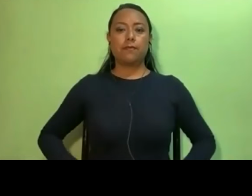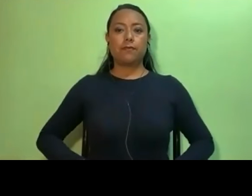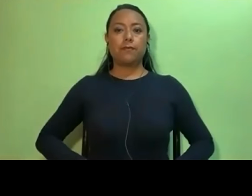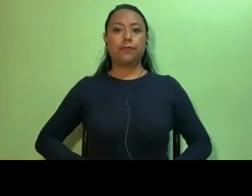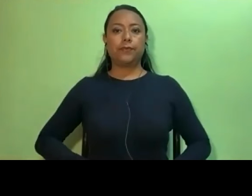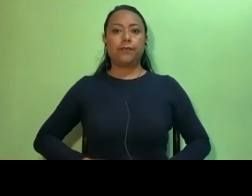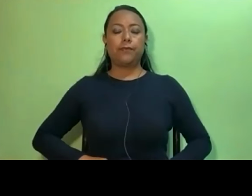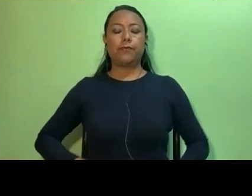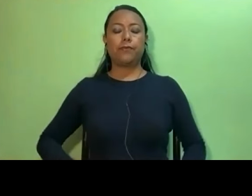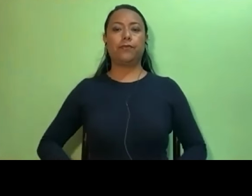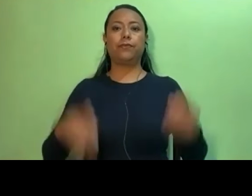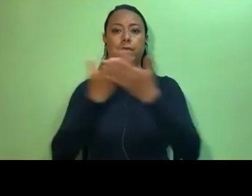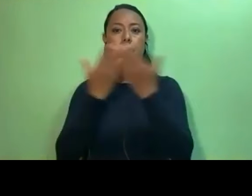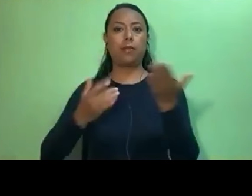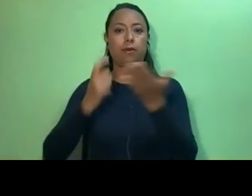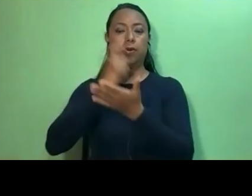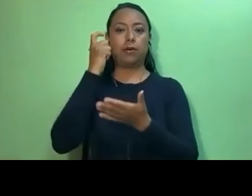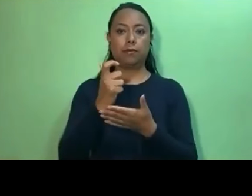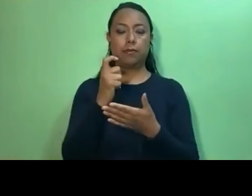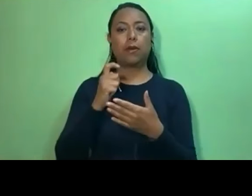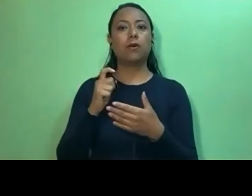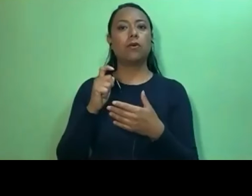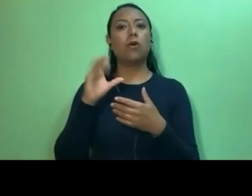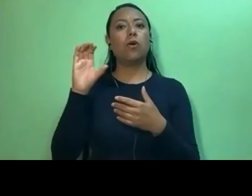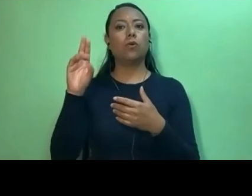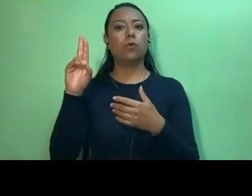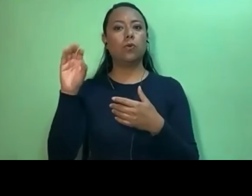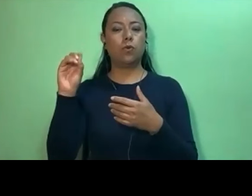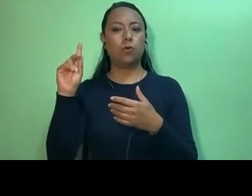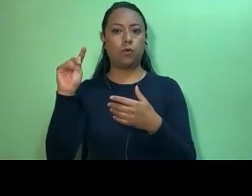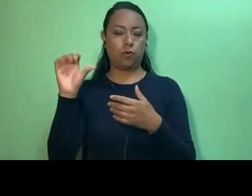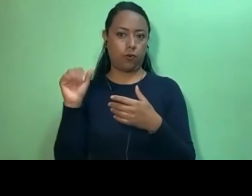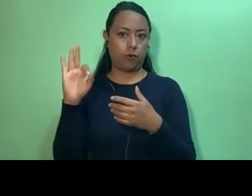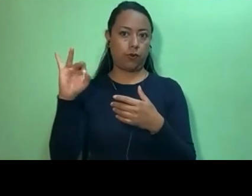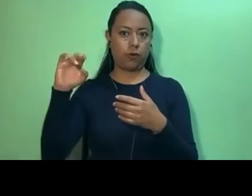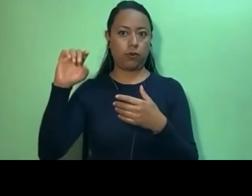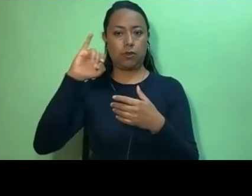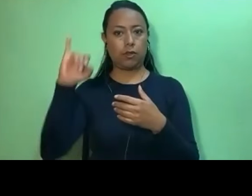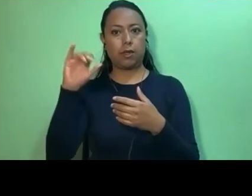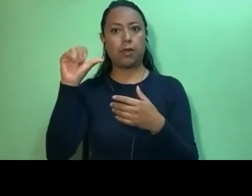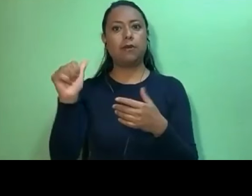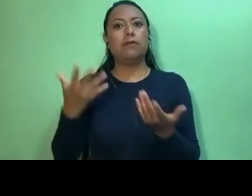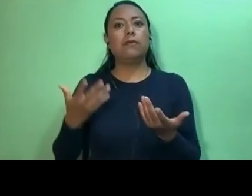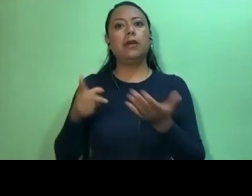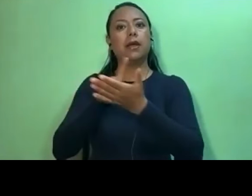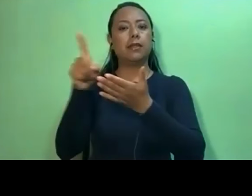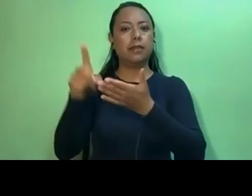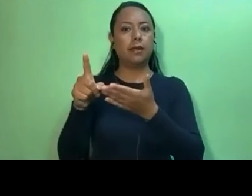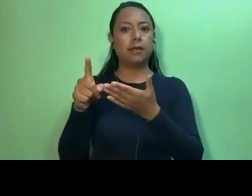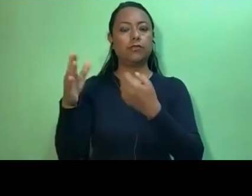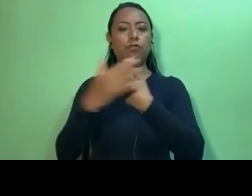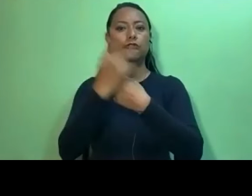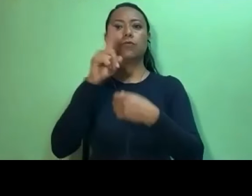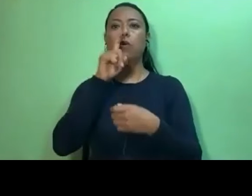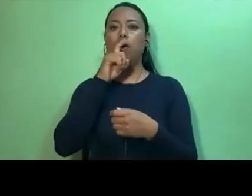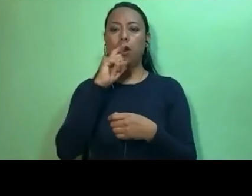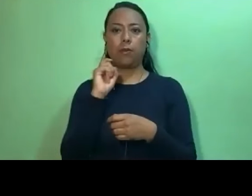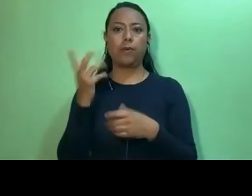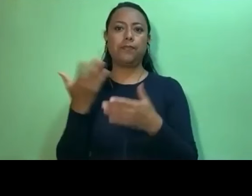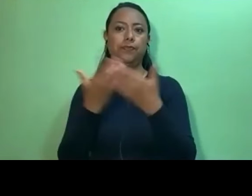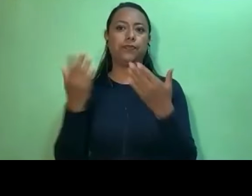cuota fija de los derechos para el suministro de agua, aquí, diputada Ramos, lo que le diría es que, por